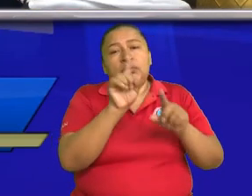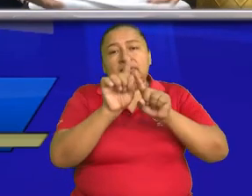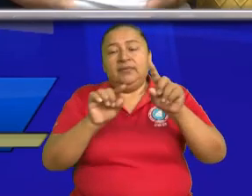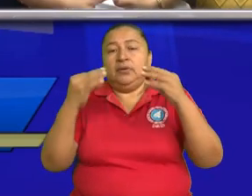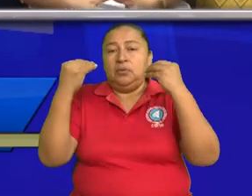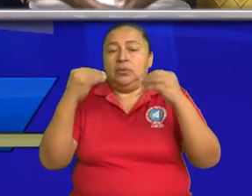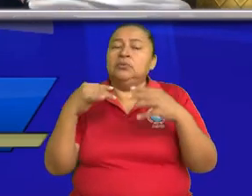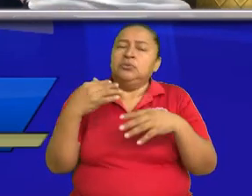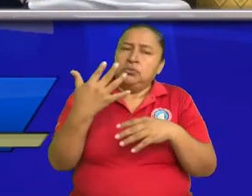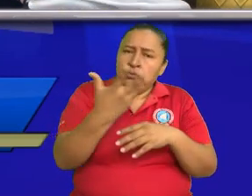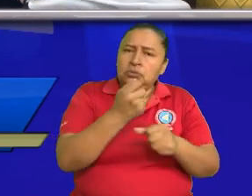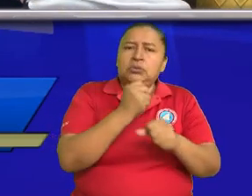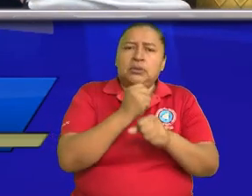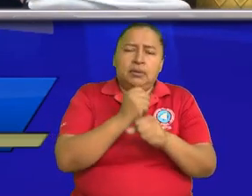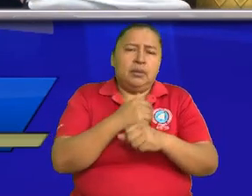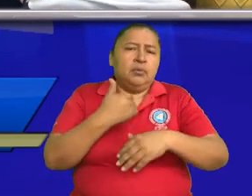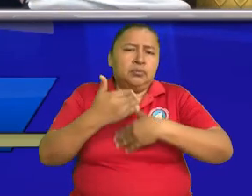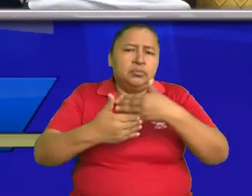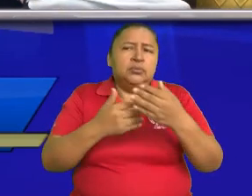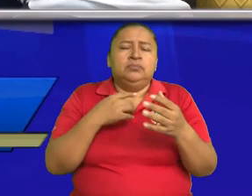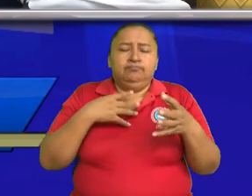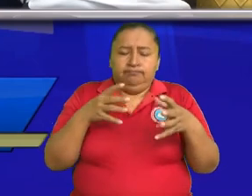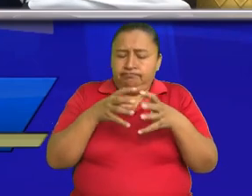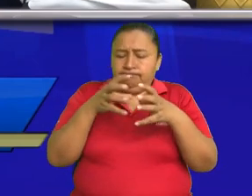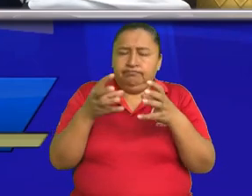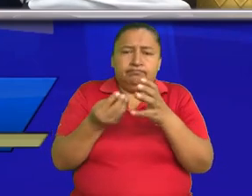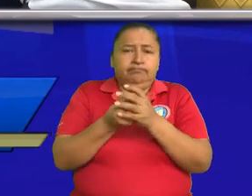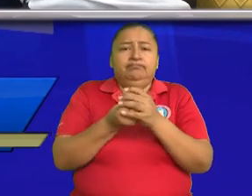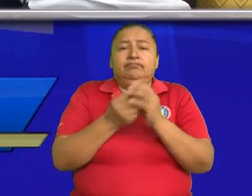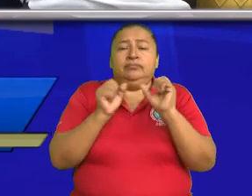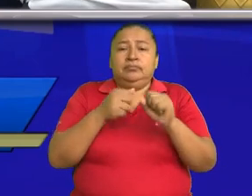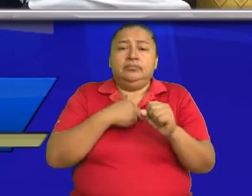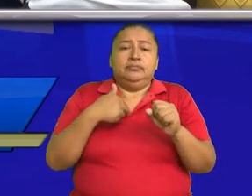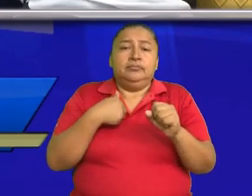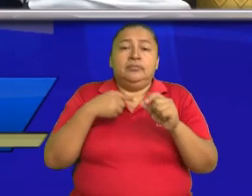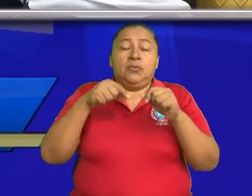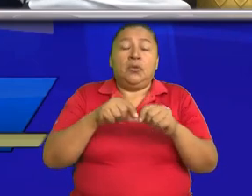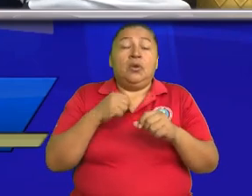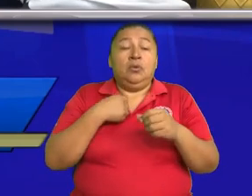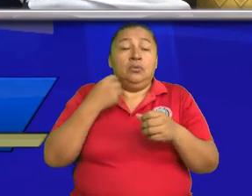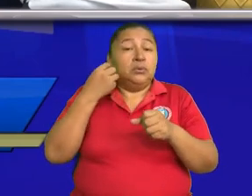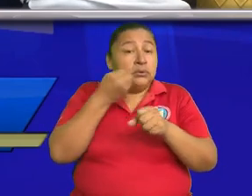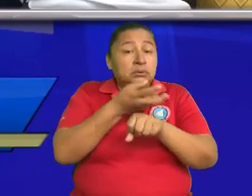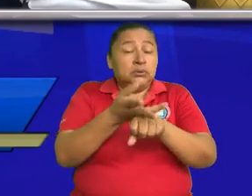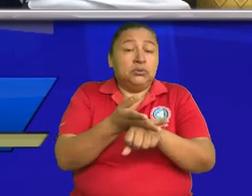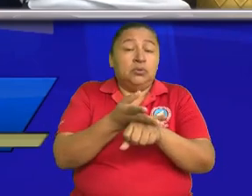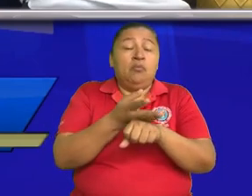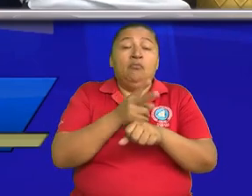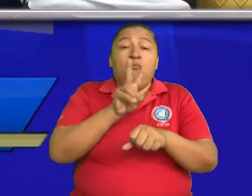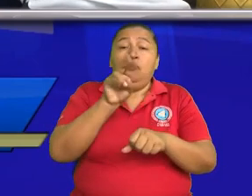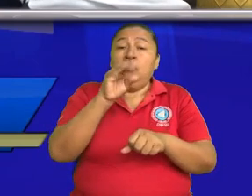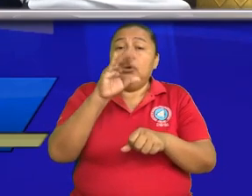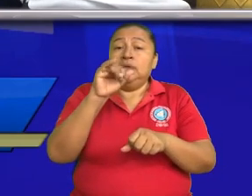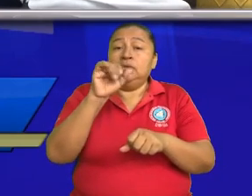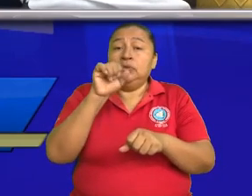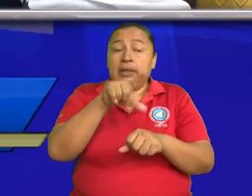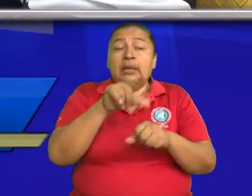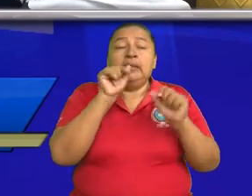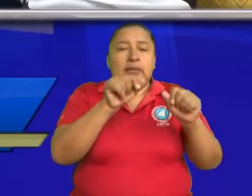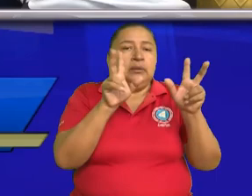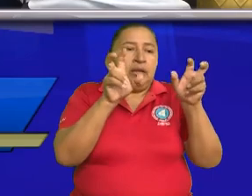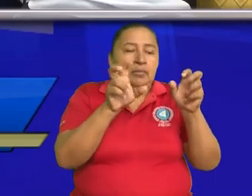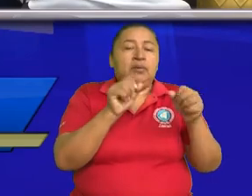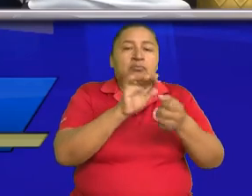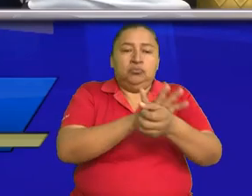se trabaja es un abordaje integral. Nosotros la orientación vocacional no la damos desde el punto de vista académico, nada más, sino que desde un